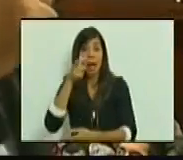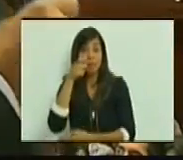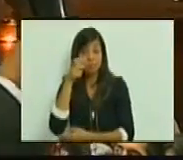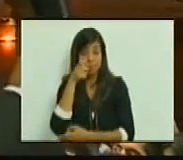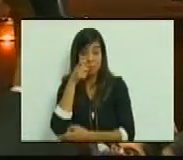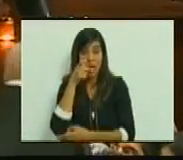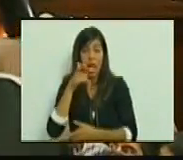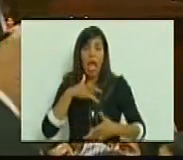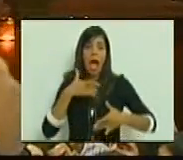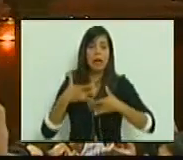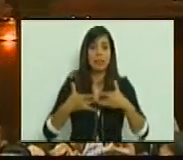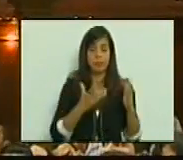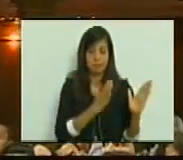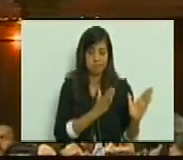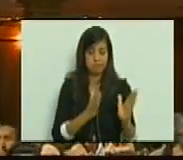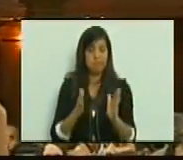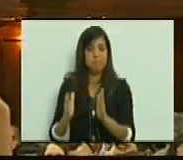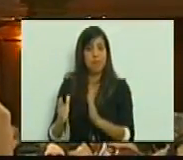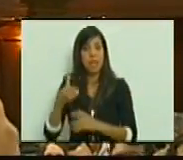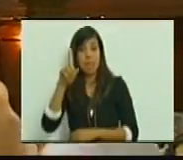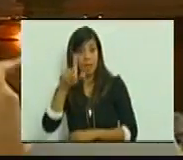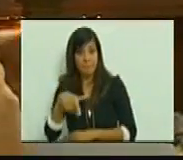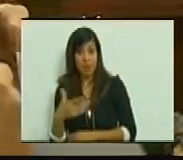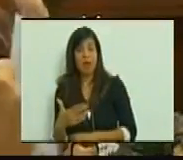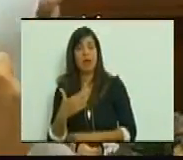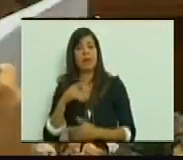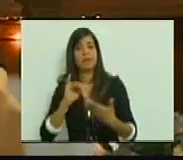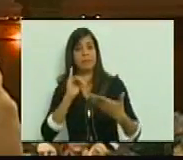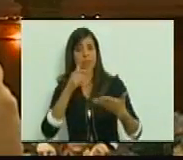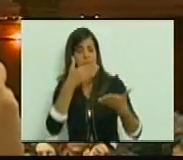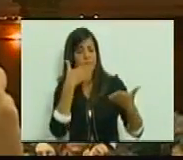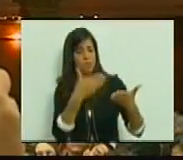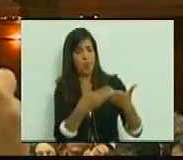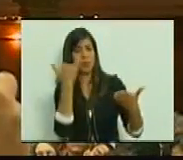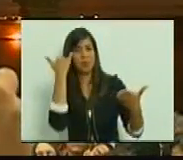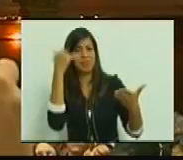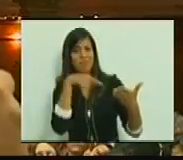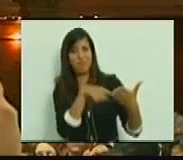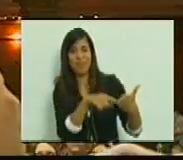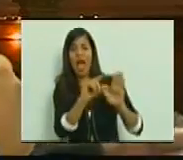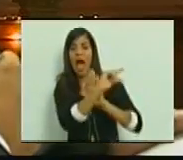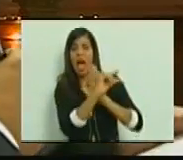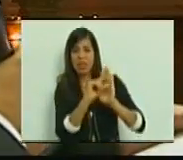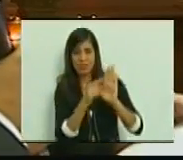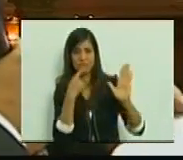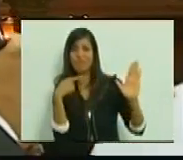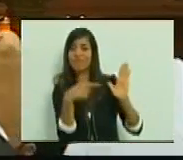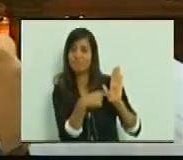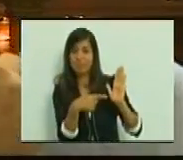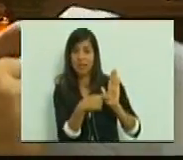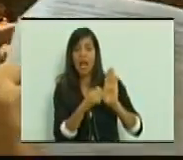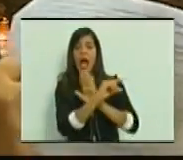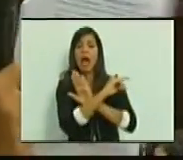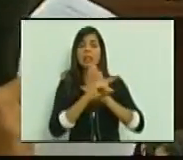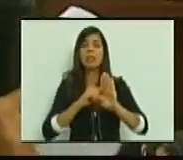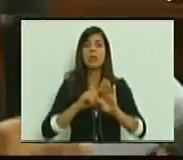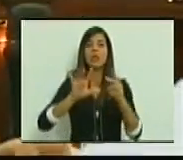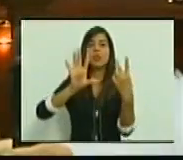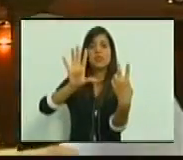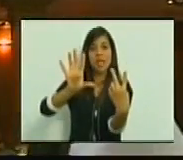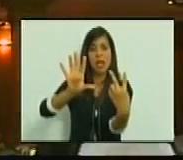de actividades también que están planteadas en uno de sus artículos, en el artículo